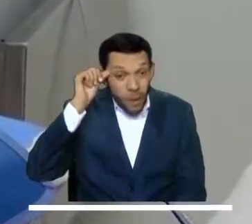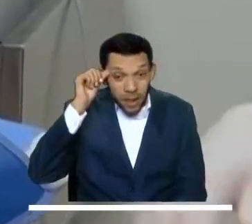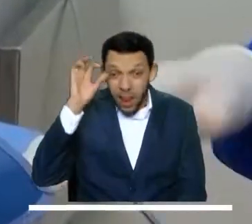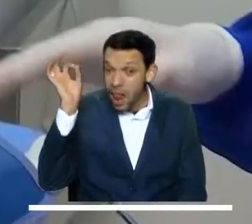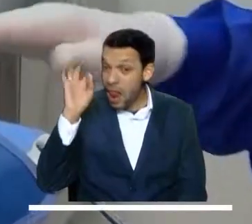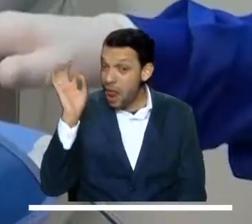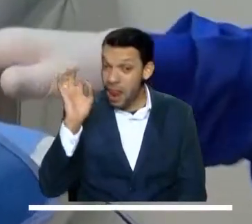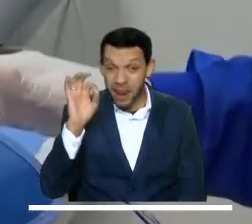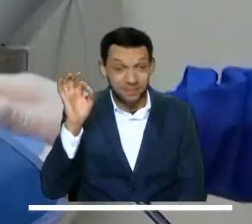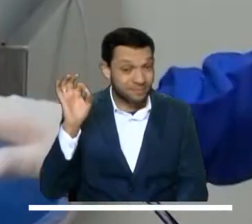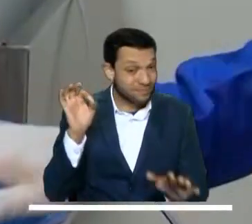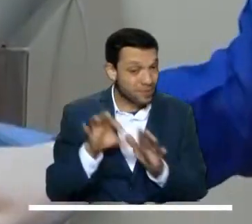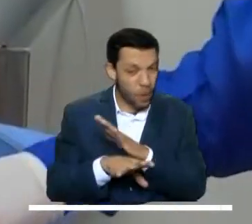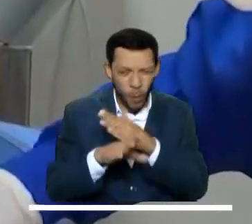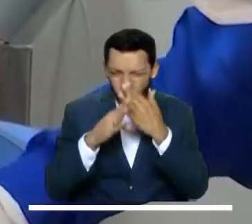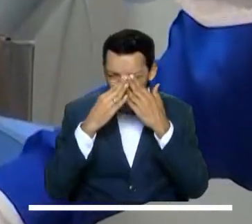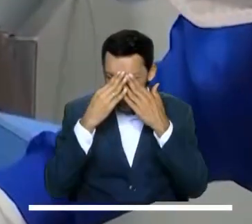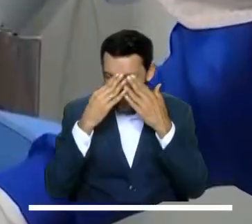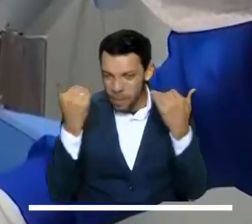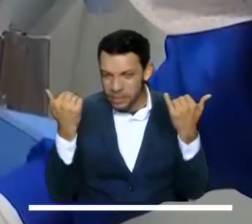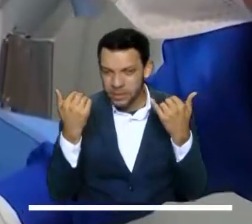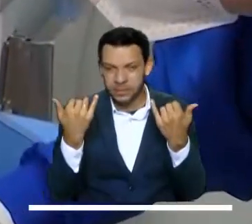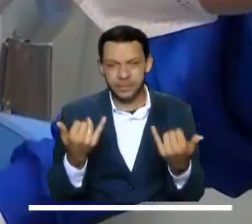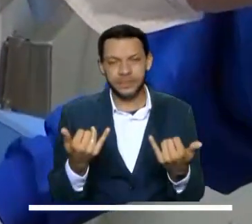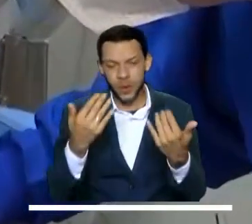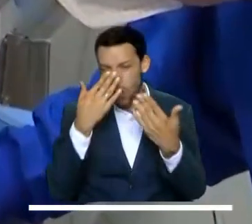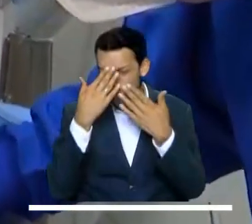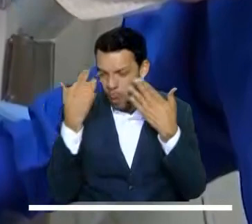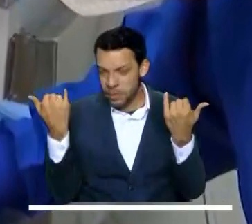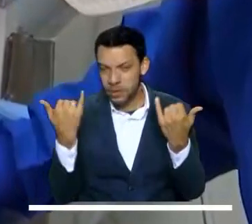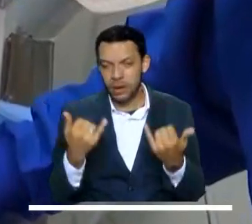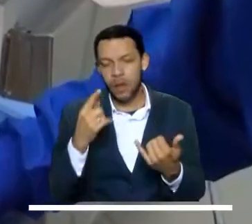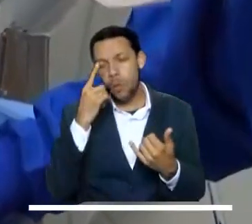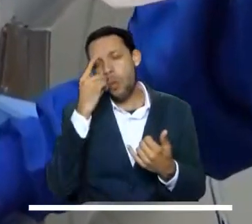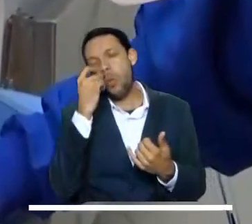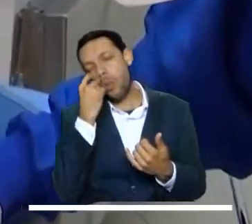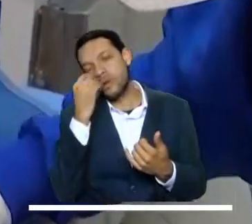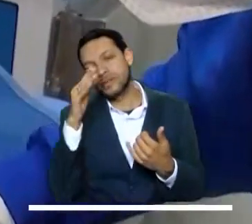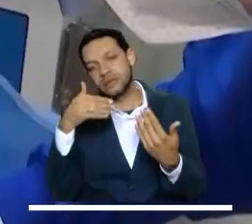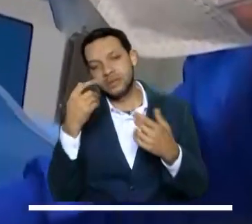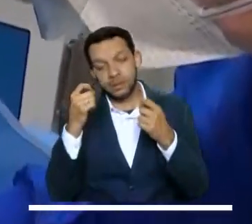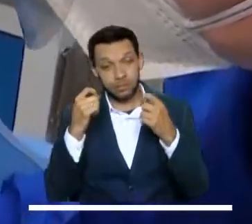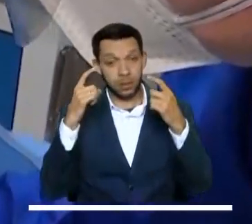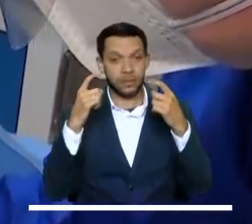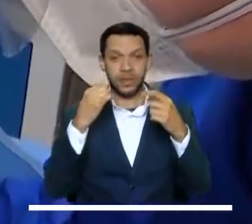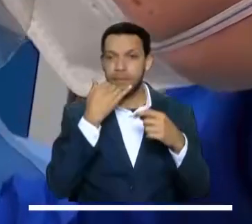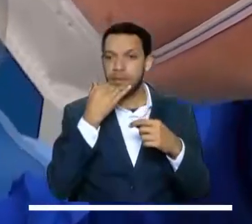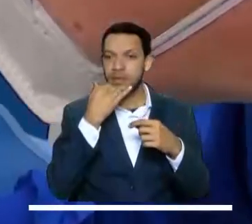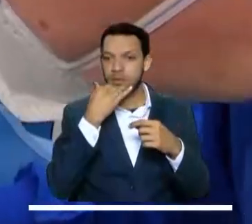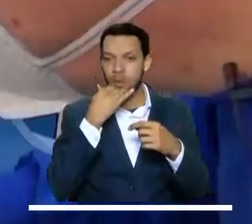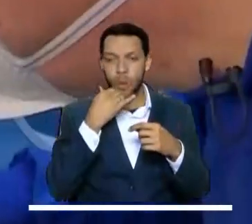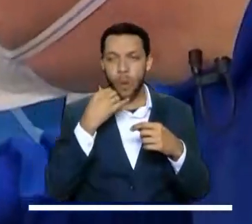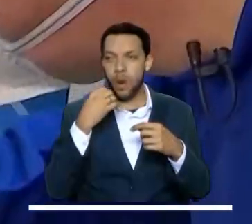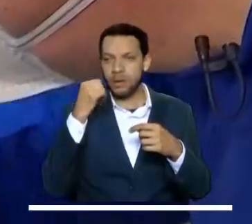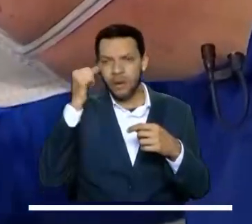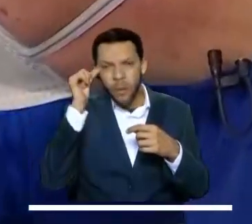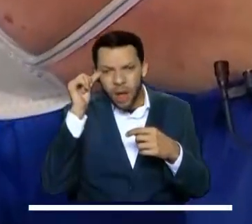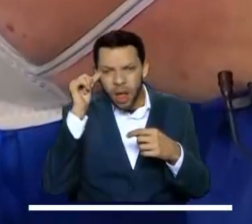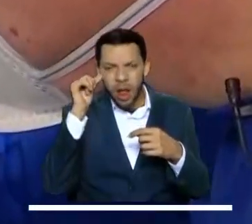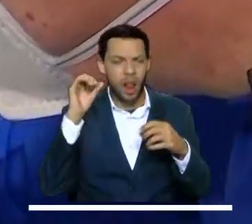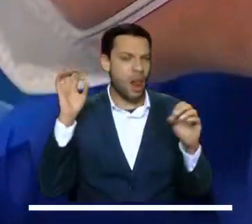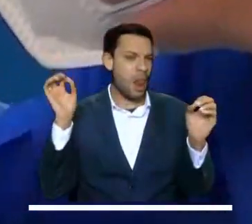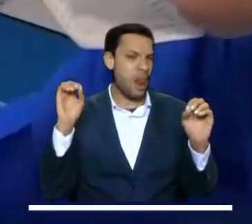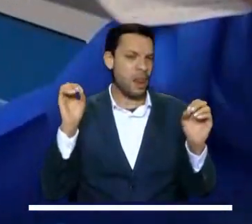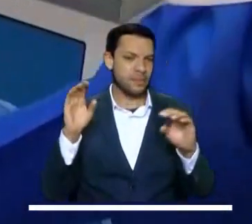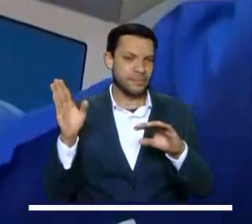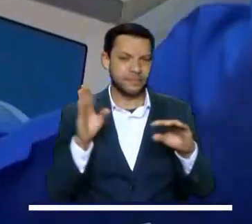procedimiento. Entonces ahora va a hallar Amalfi, por favor abra los ojos. Amalfi vaya abriendo los ojos, muy bien. Amalfi, por